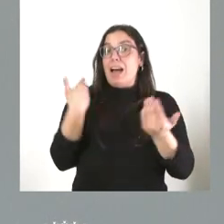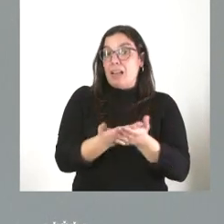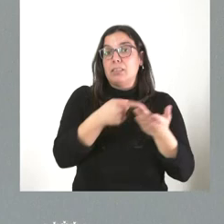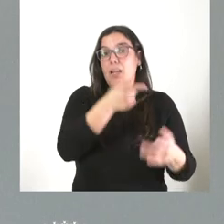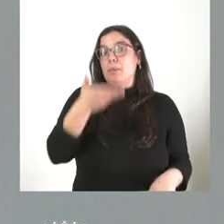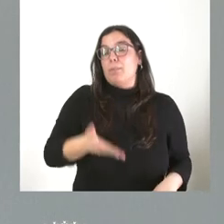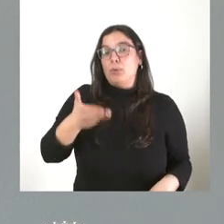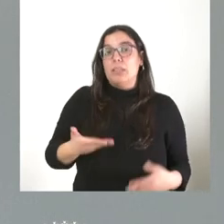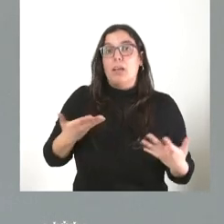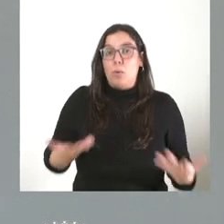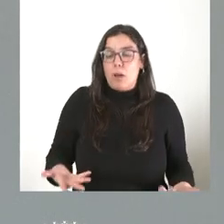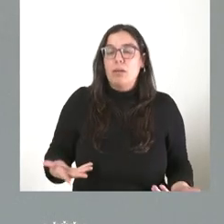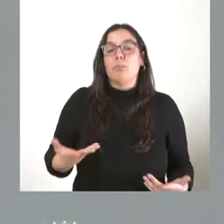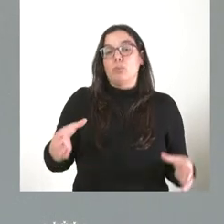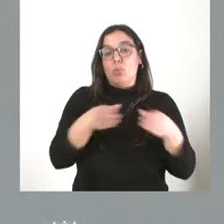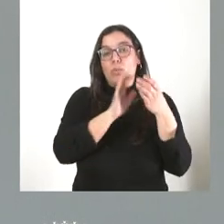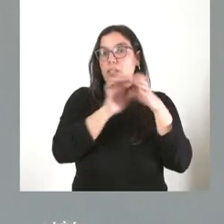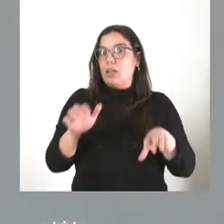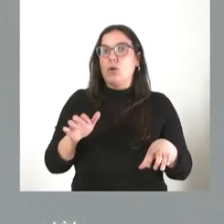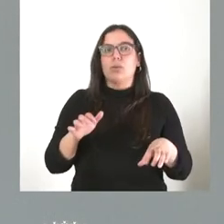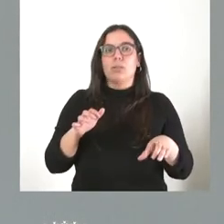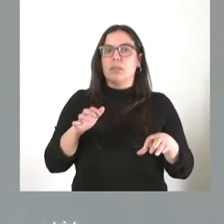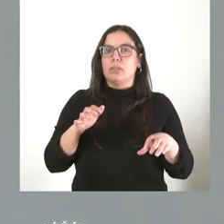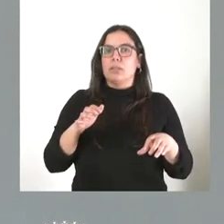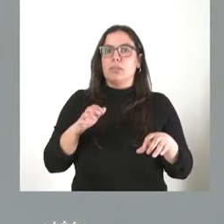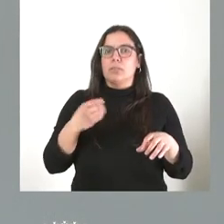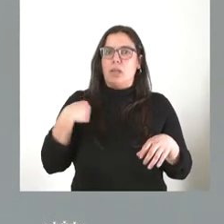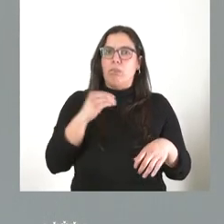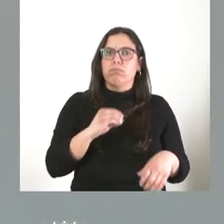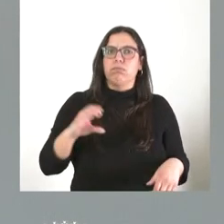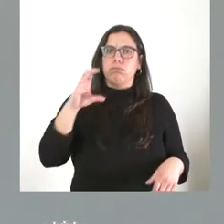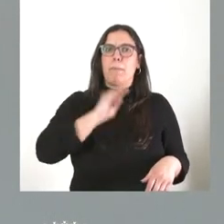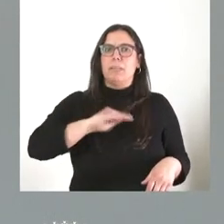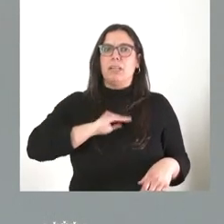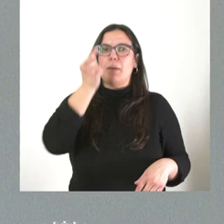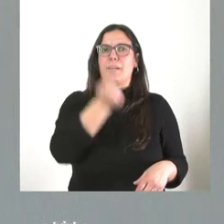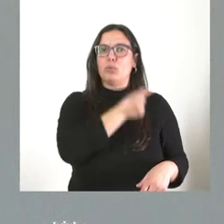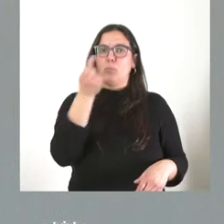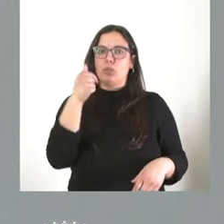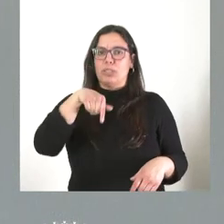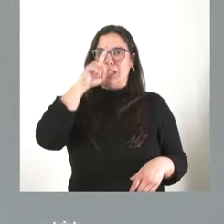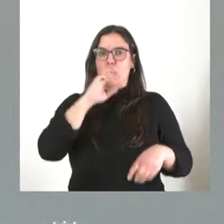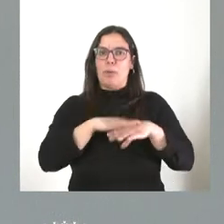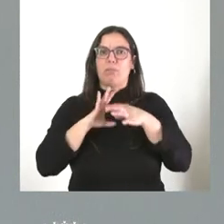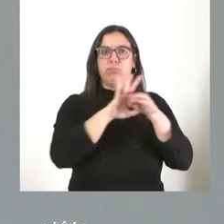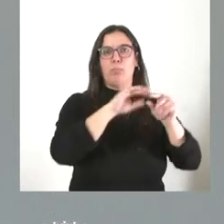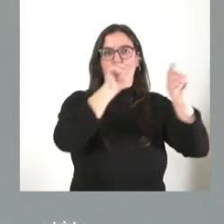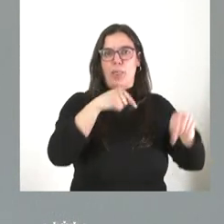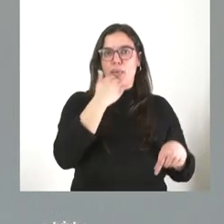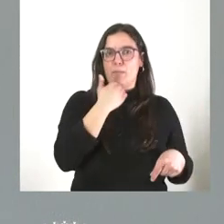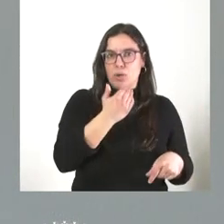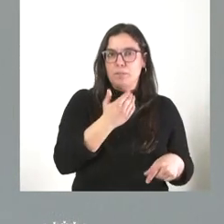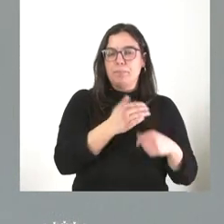es que la junta de Castilla y león ha hecho incrementar de forma muy relevante el presupuesto de este año 2023 la provincia de Zamora